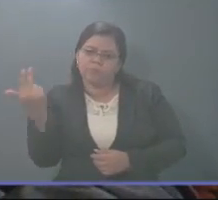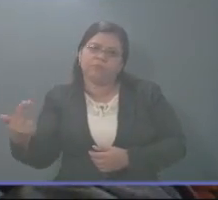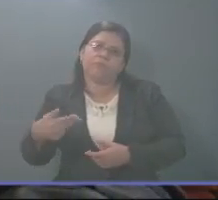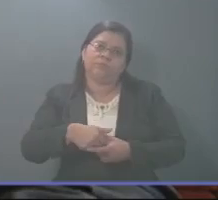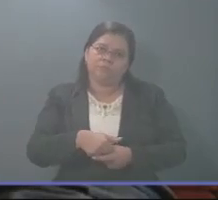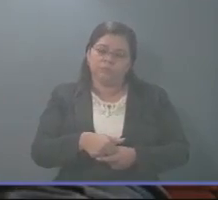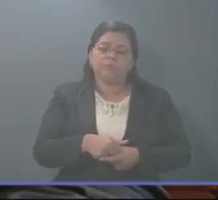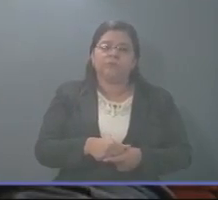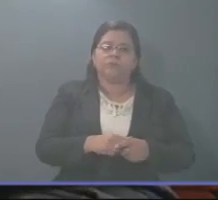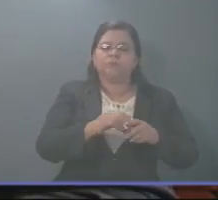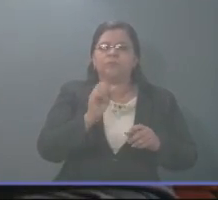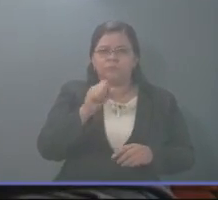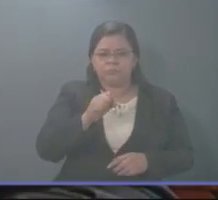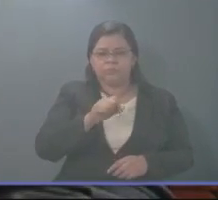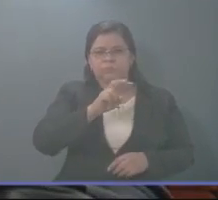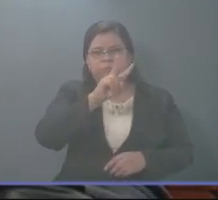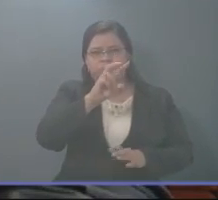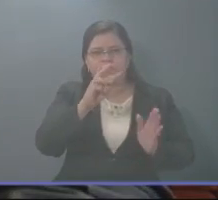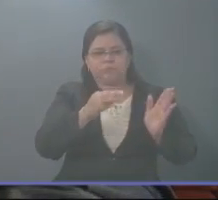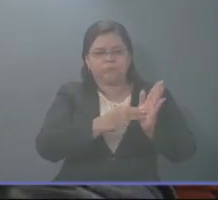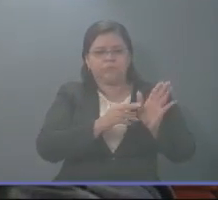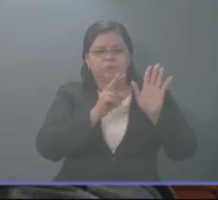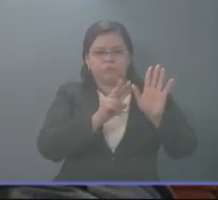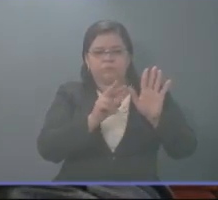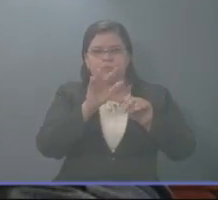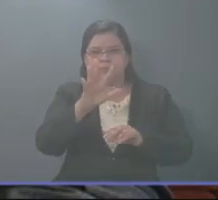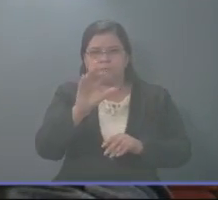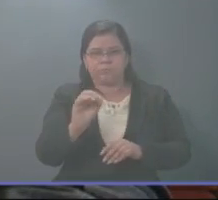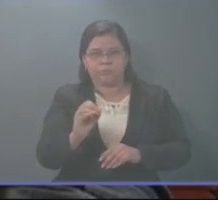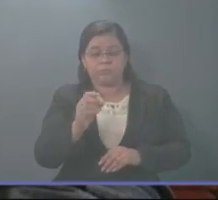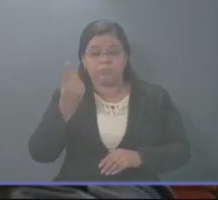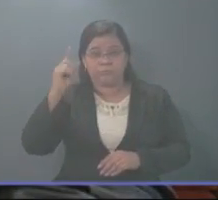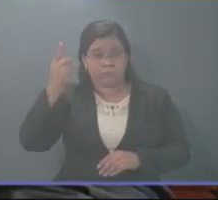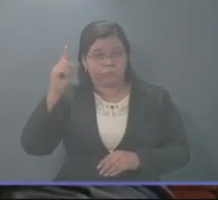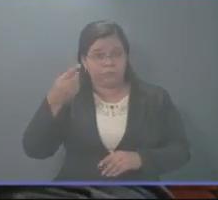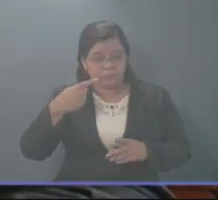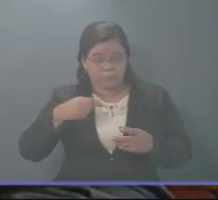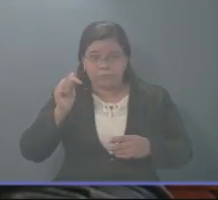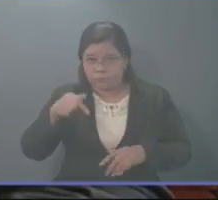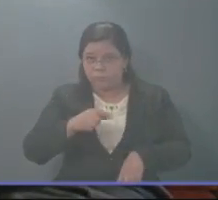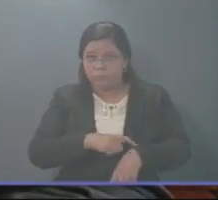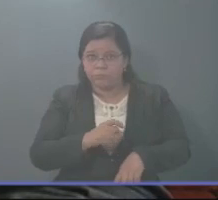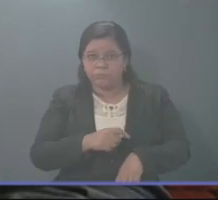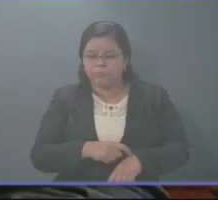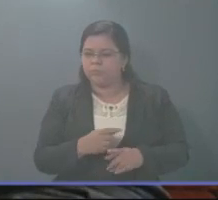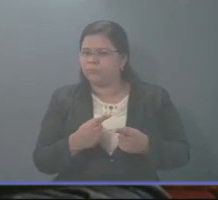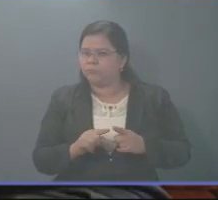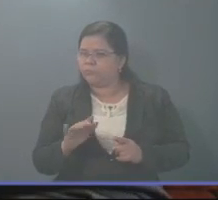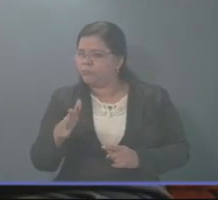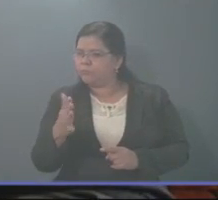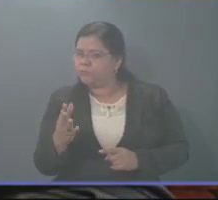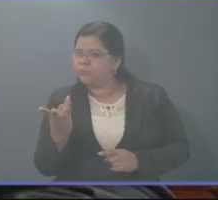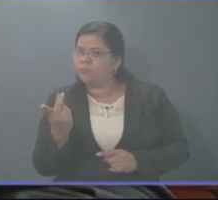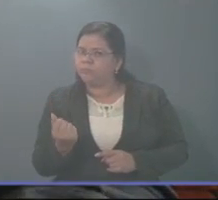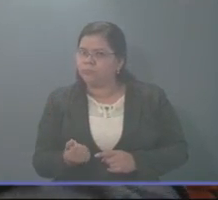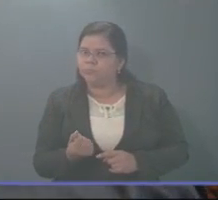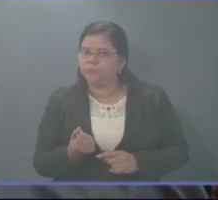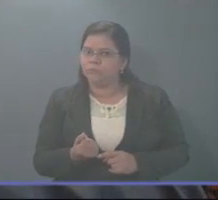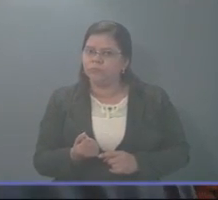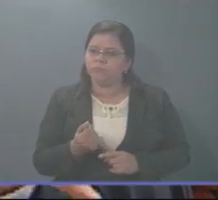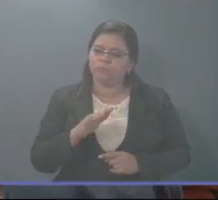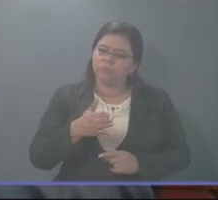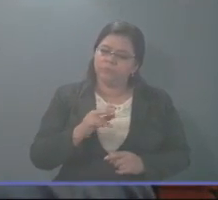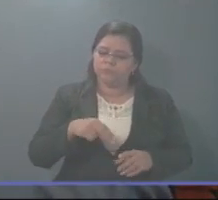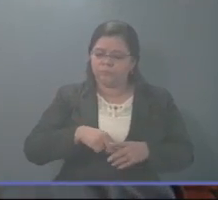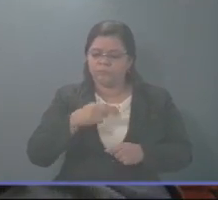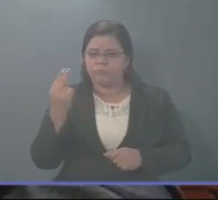son 2.750 docentes activos, pensionados, la estimación de quienes podrían acogerse al decreto únicamente